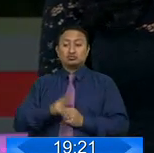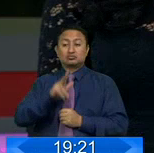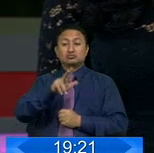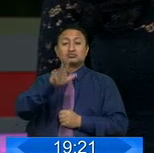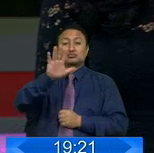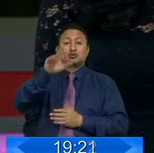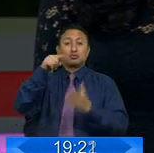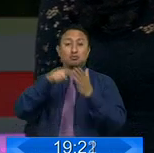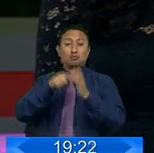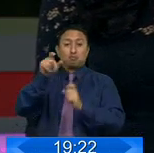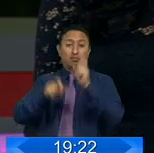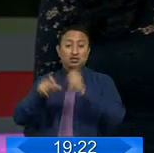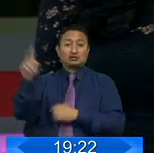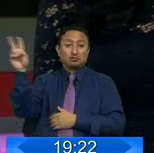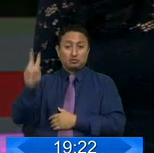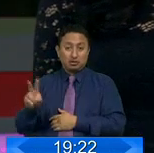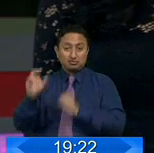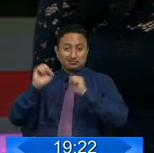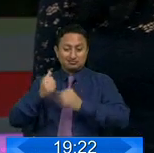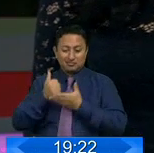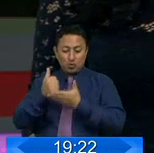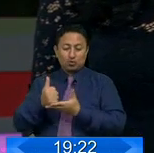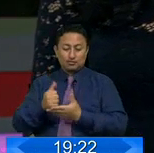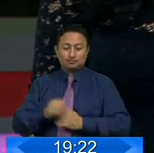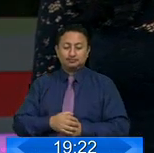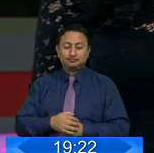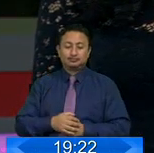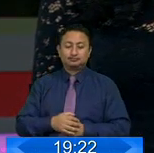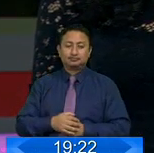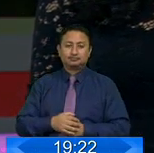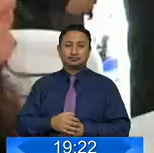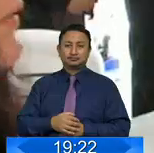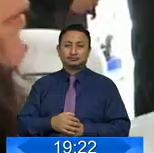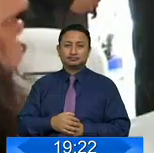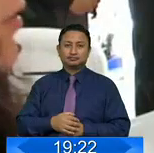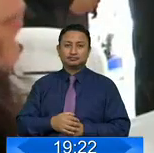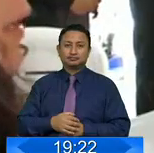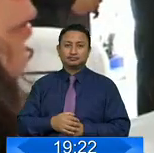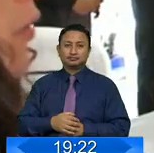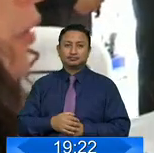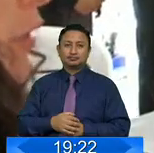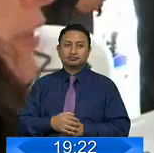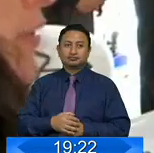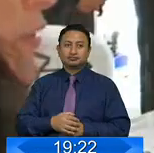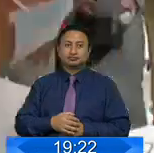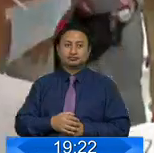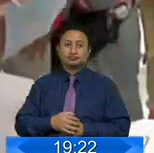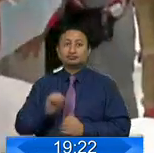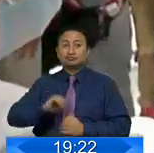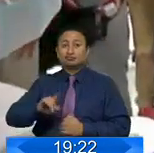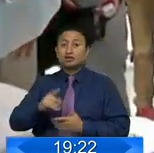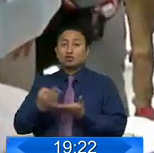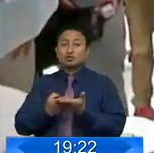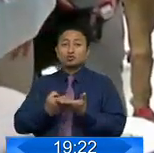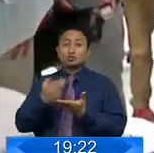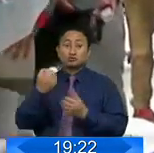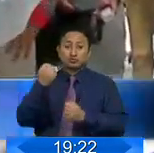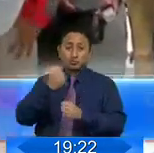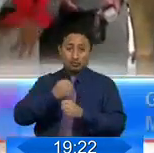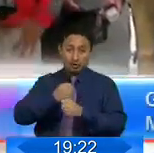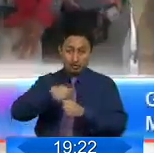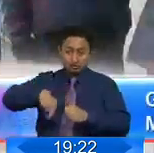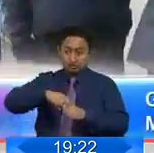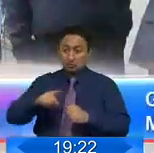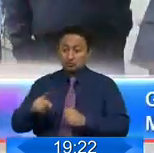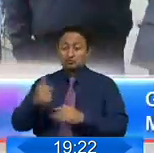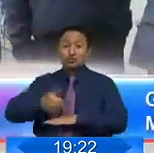35.000 ciudadanos extranjeros en esta última semana. Tras una intensa mesa de trabajo, las diferentes brigadas de salud que permanecen en el